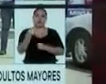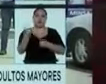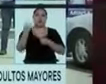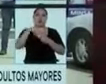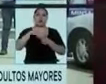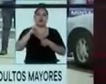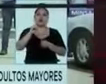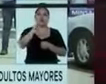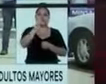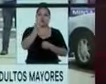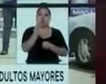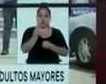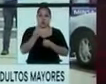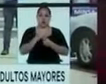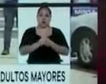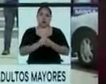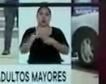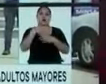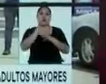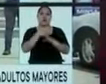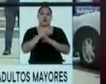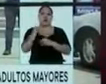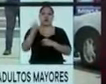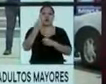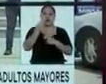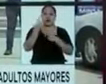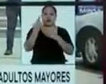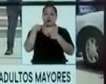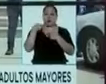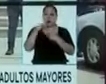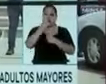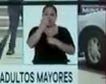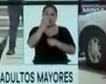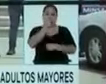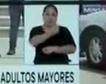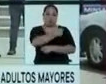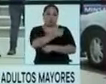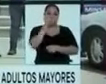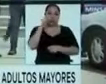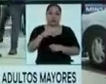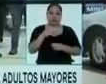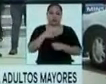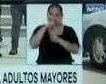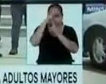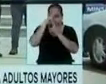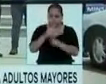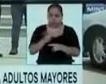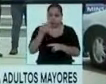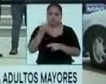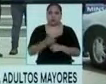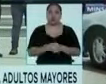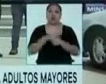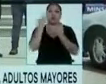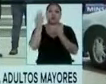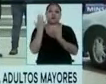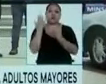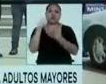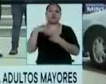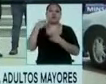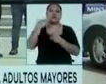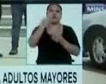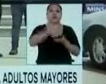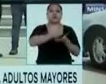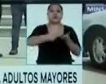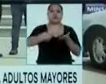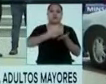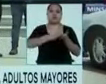indignante, siendo el fútbol lo más importante de lo menos importante, dejen de referirse a lo que dejó o no dejó de hacer el